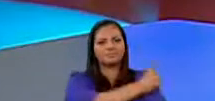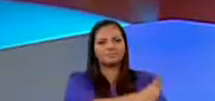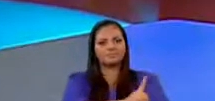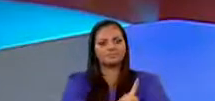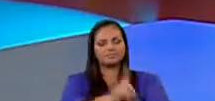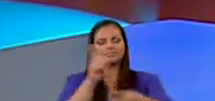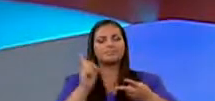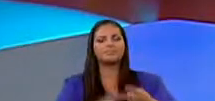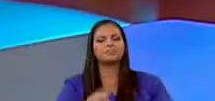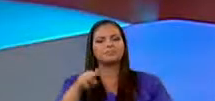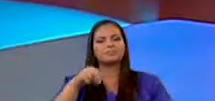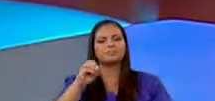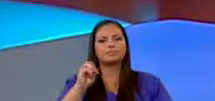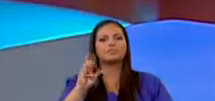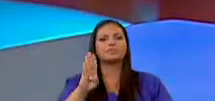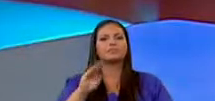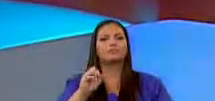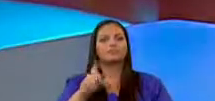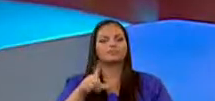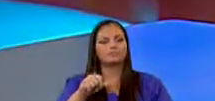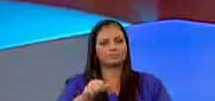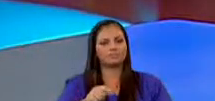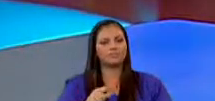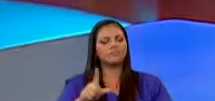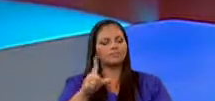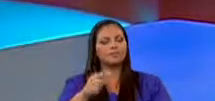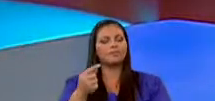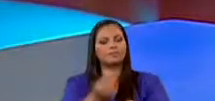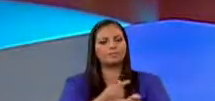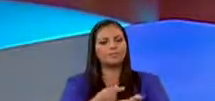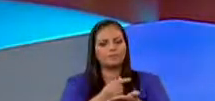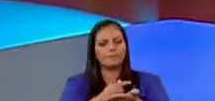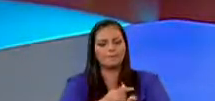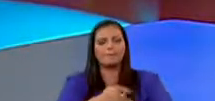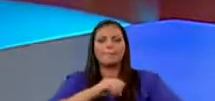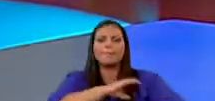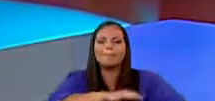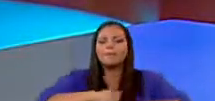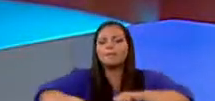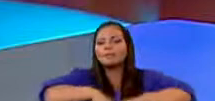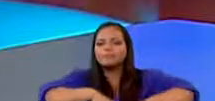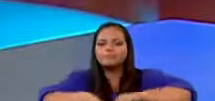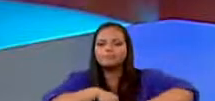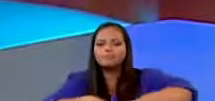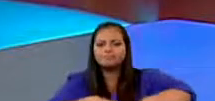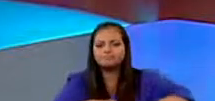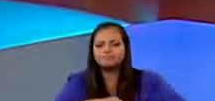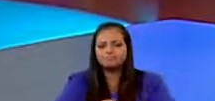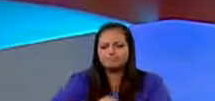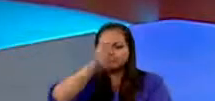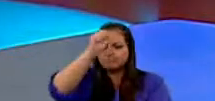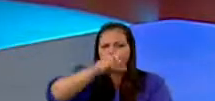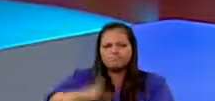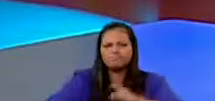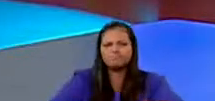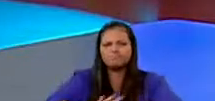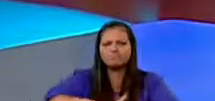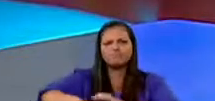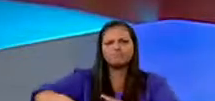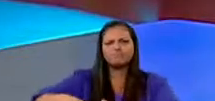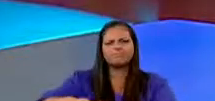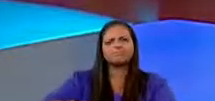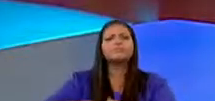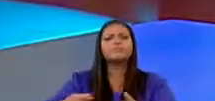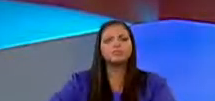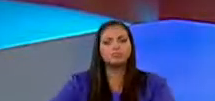logró neutralizar el accionar de varios presuntos delincuentes a quienes se lo señala como autores de un secuestro extorsivo en el